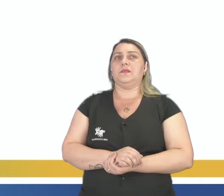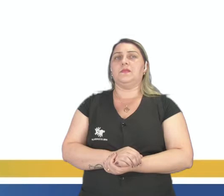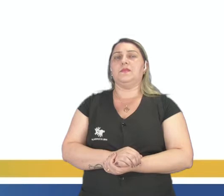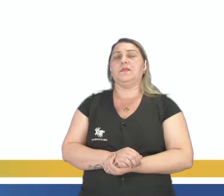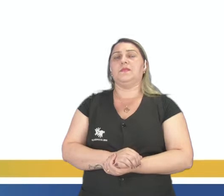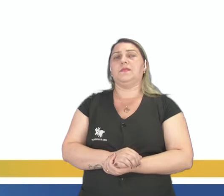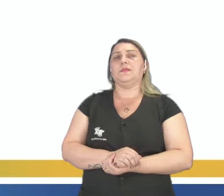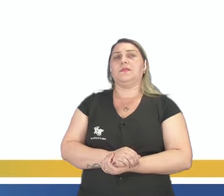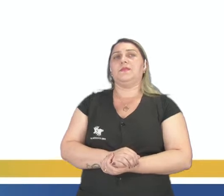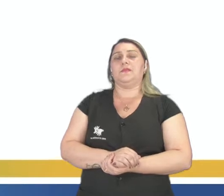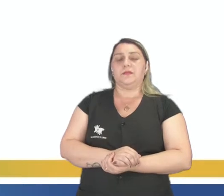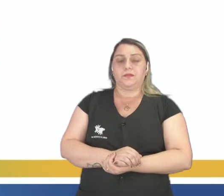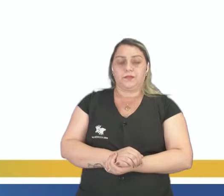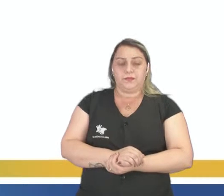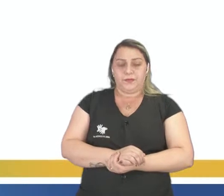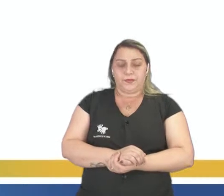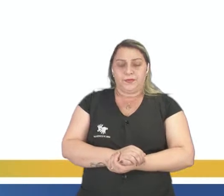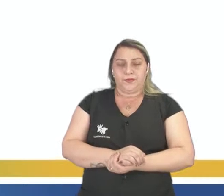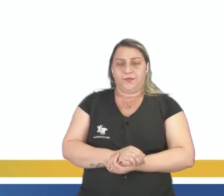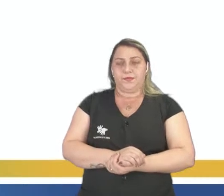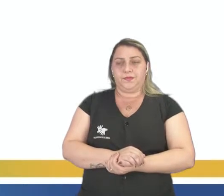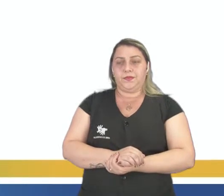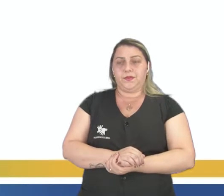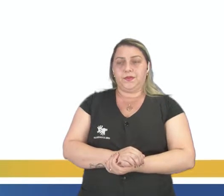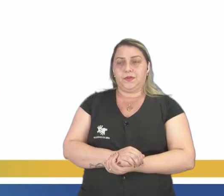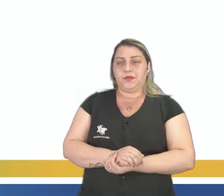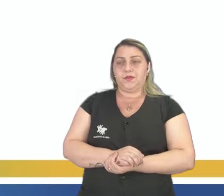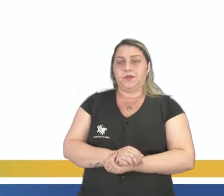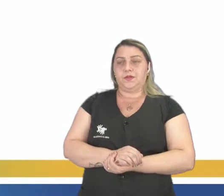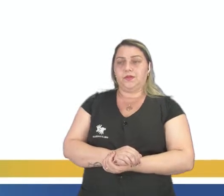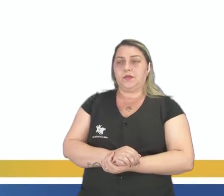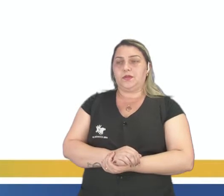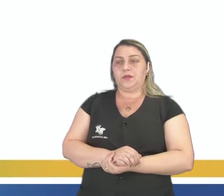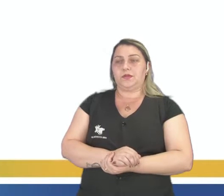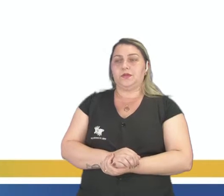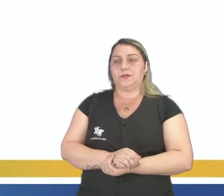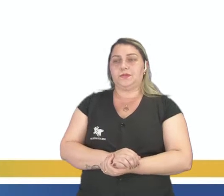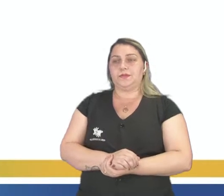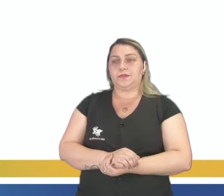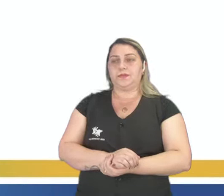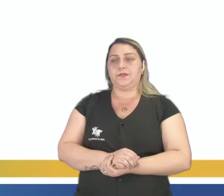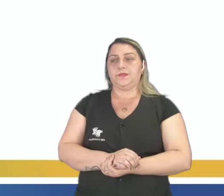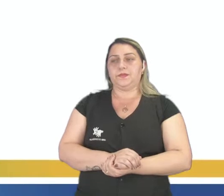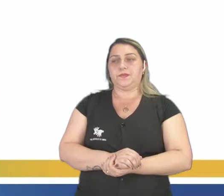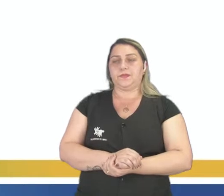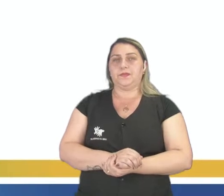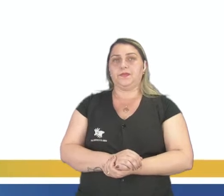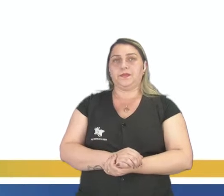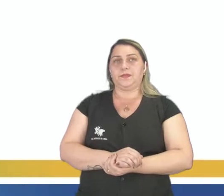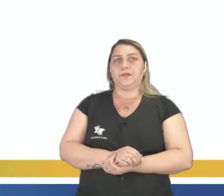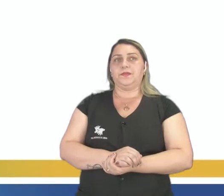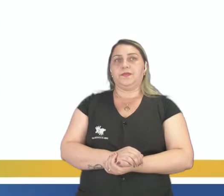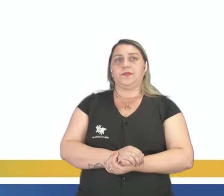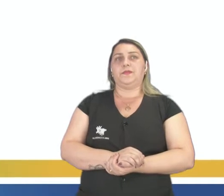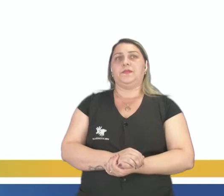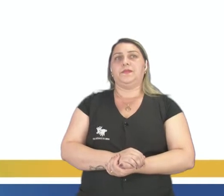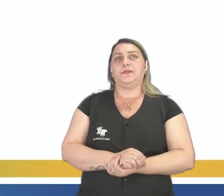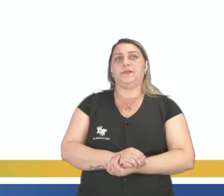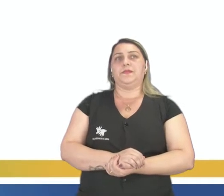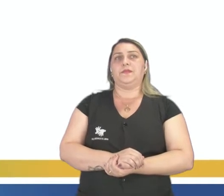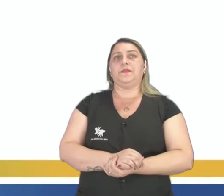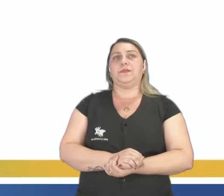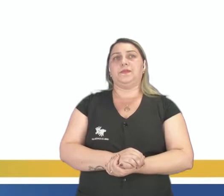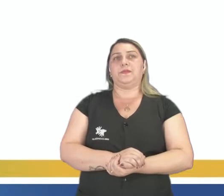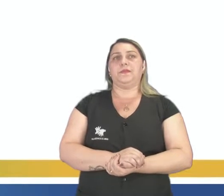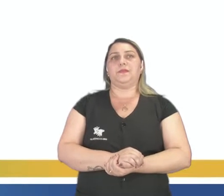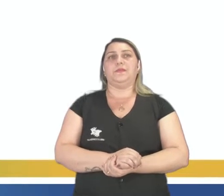publicaciones periodísticas, en la secuencia explicativa a veces se llama de expositiva, ¿ok? Y nosotros tenemos por último